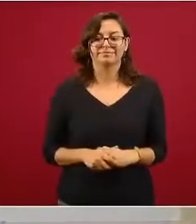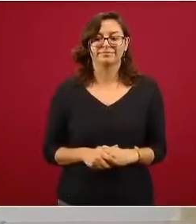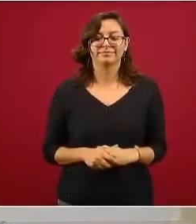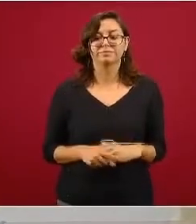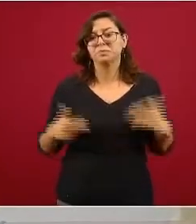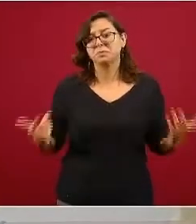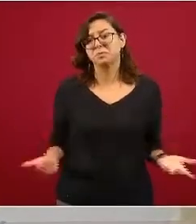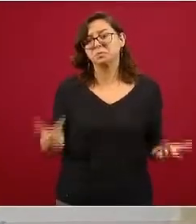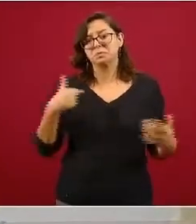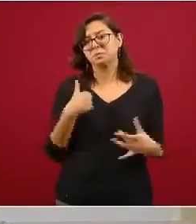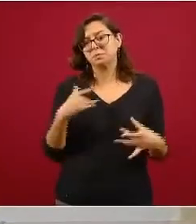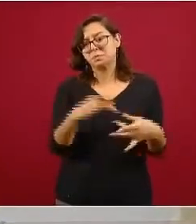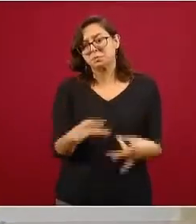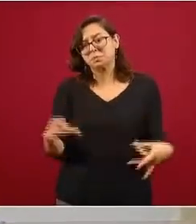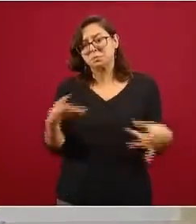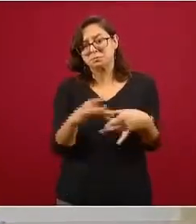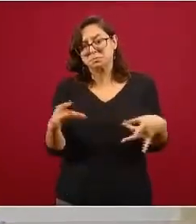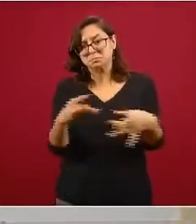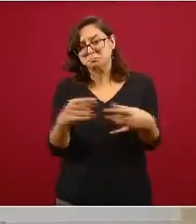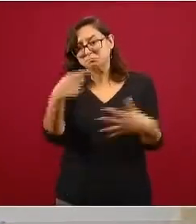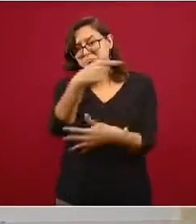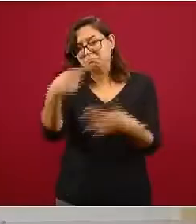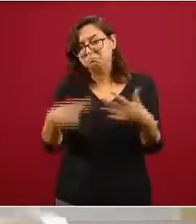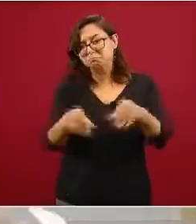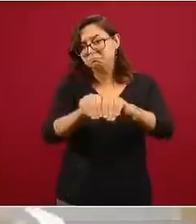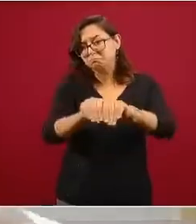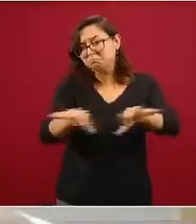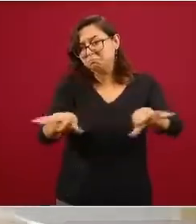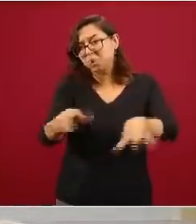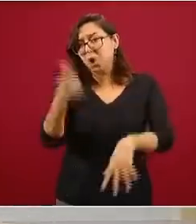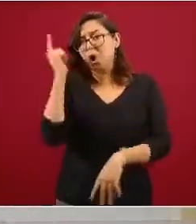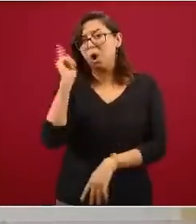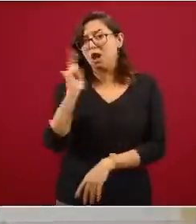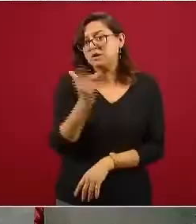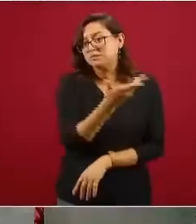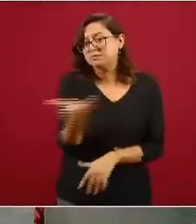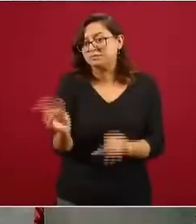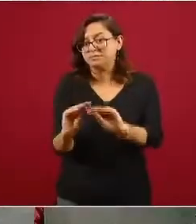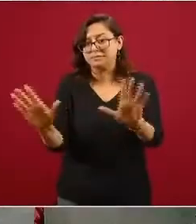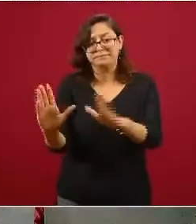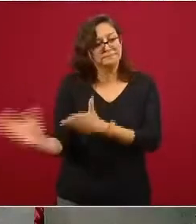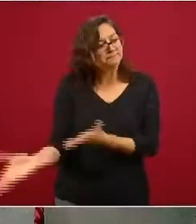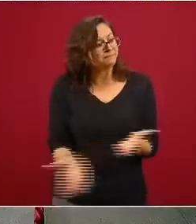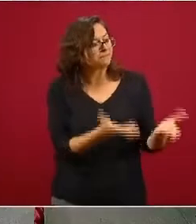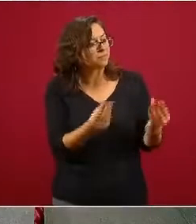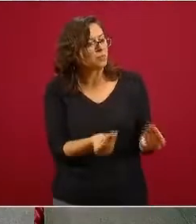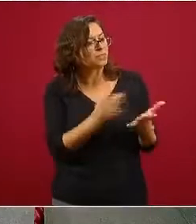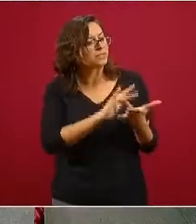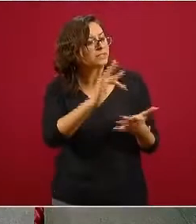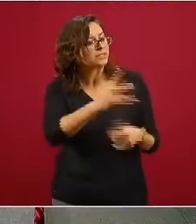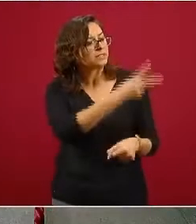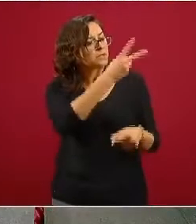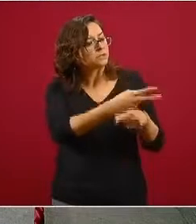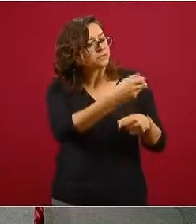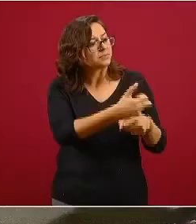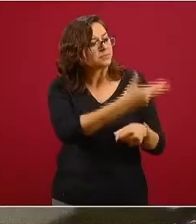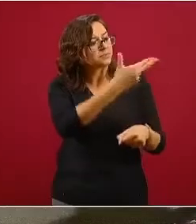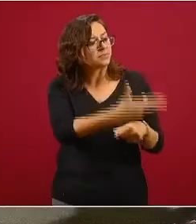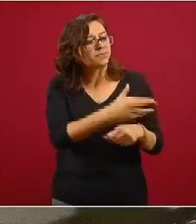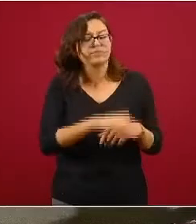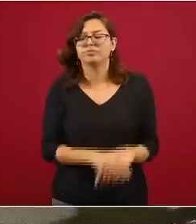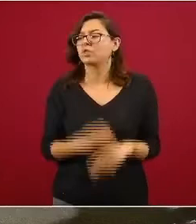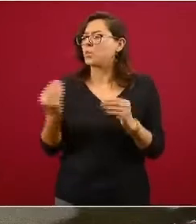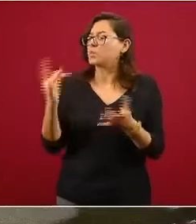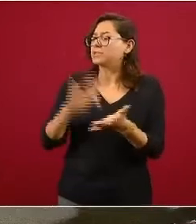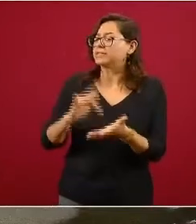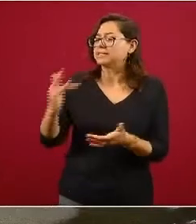par de indicaciones que ayuden a la población y les devuelvo la palabra. Muchas gracias, subsecretario. Muchas gracias,